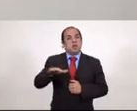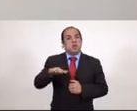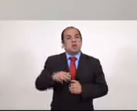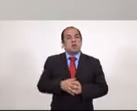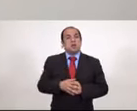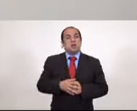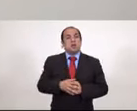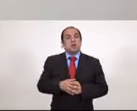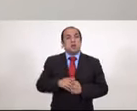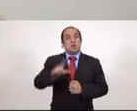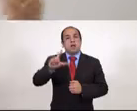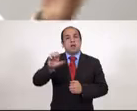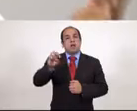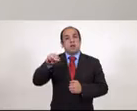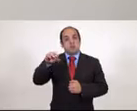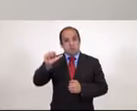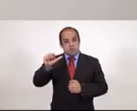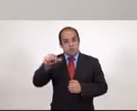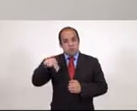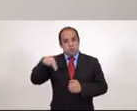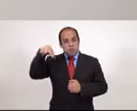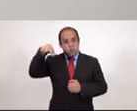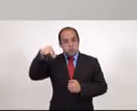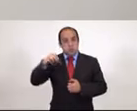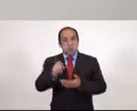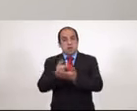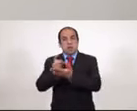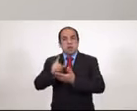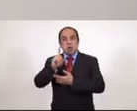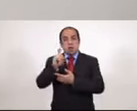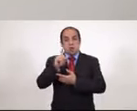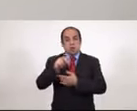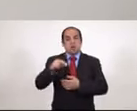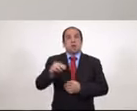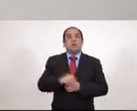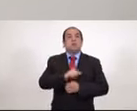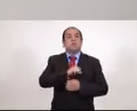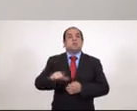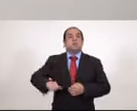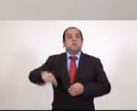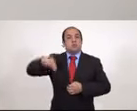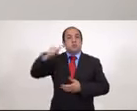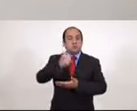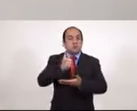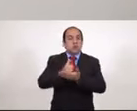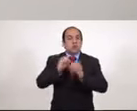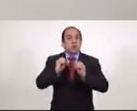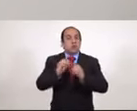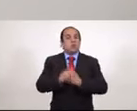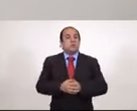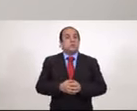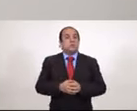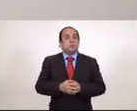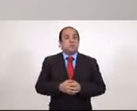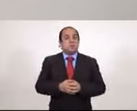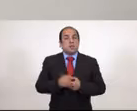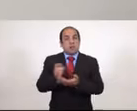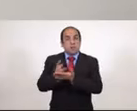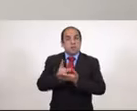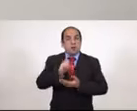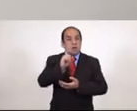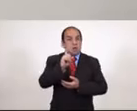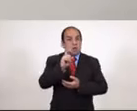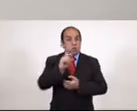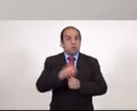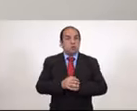Lerma Norte, aprovechar y llevar agua a las alcaldías del norte de la ciudad o para manejar más agua en el tanque